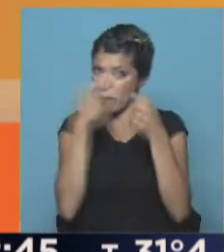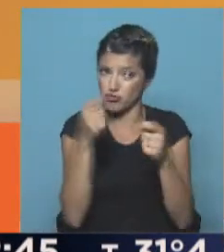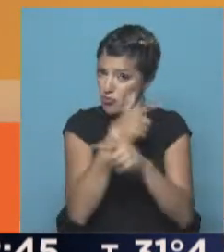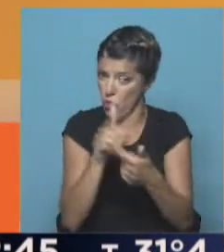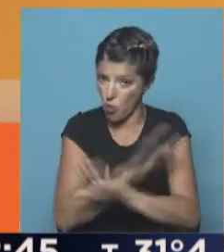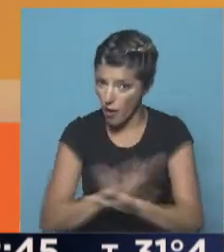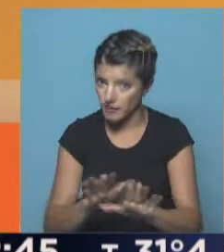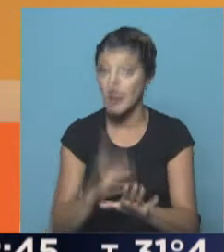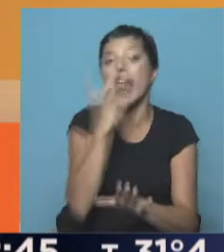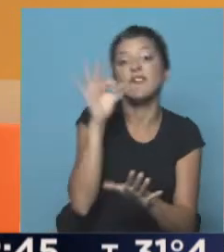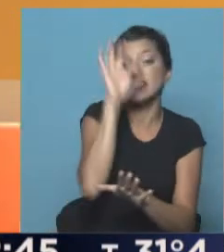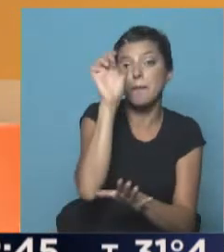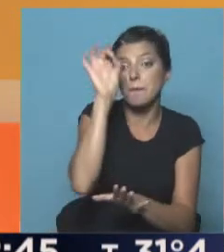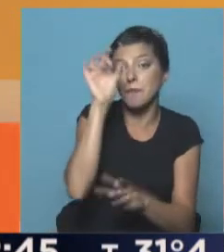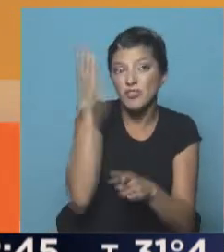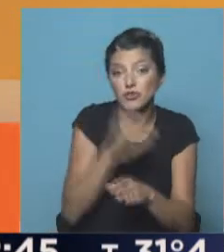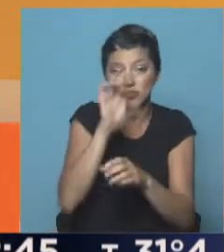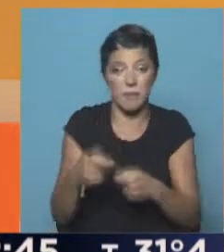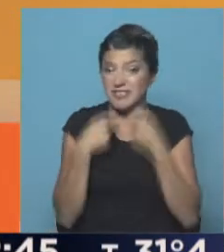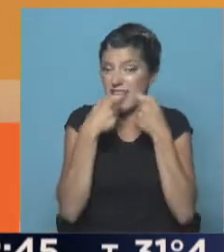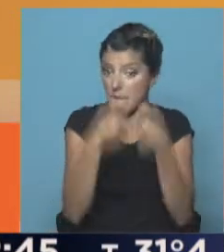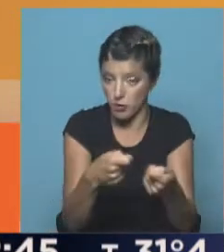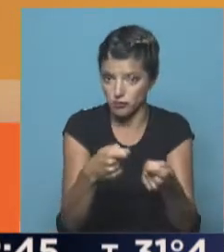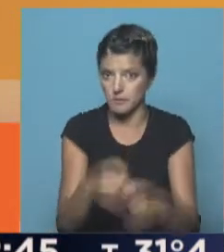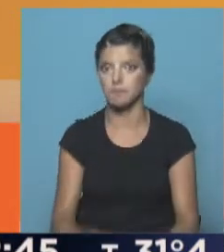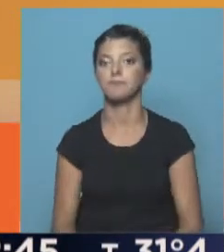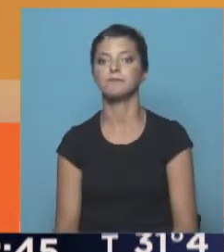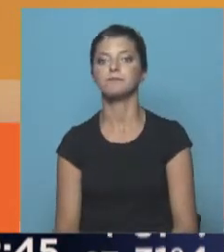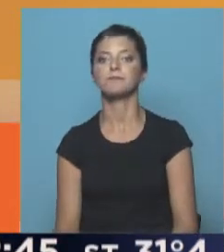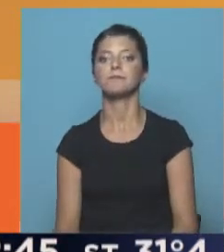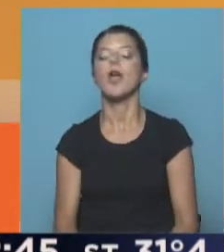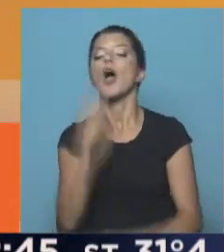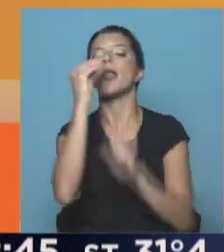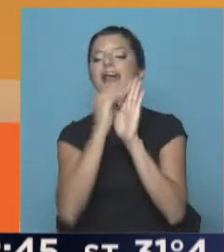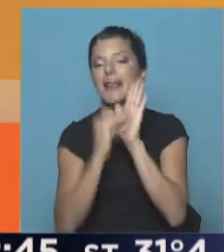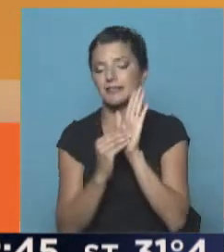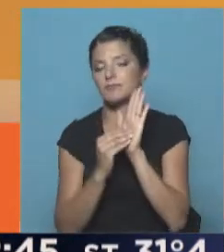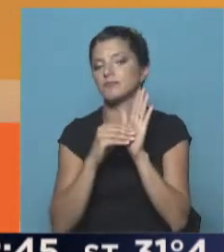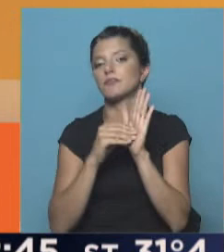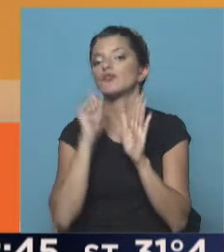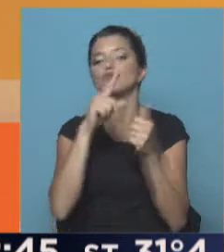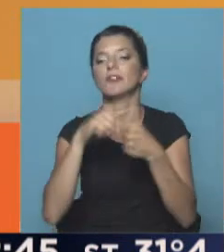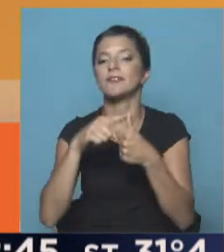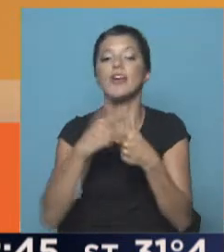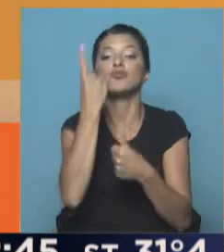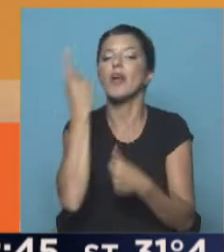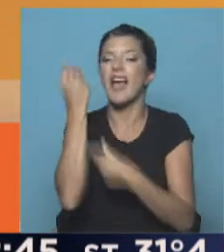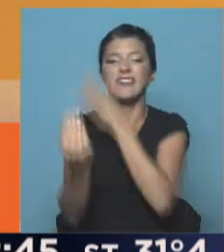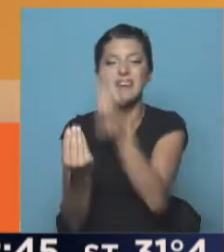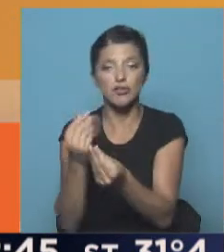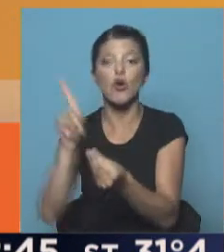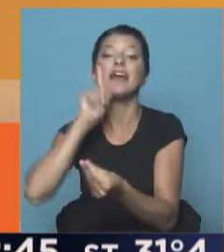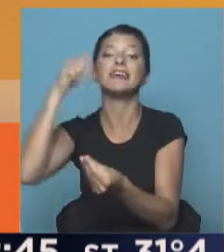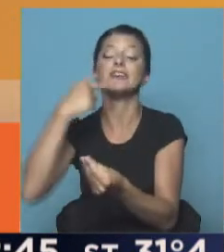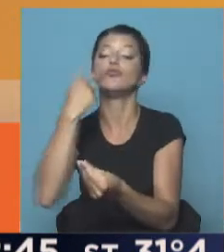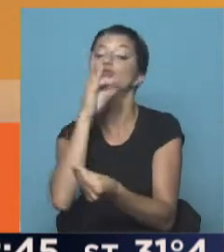y la característica es esta insulsa que proviene del partido socialista es el candidato que siempre iba a y